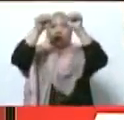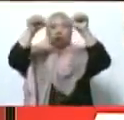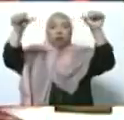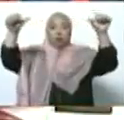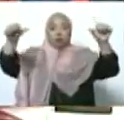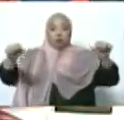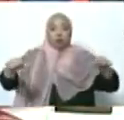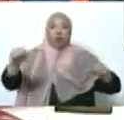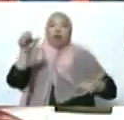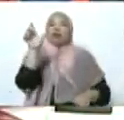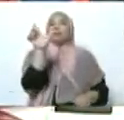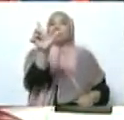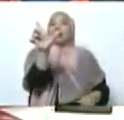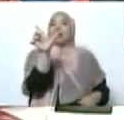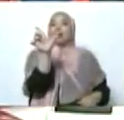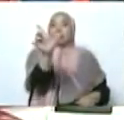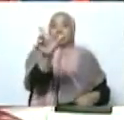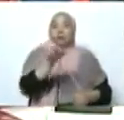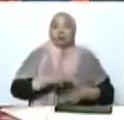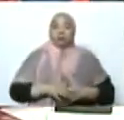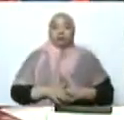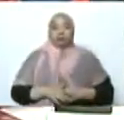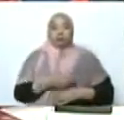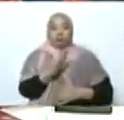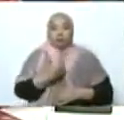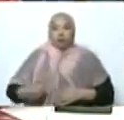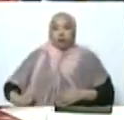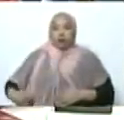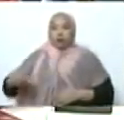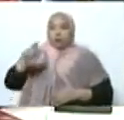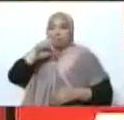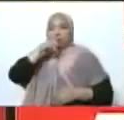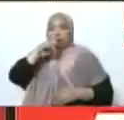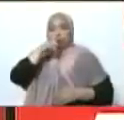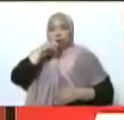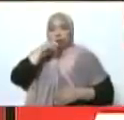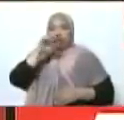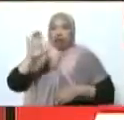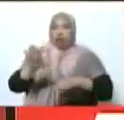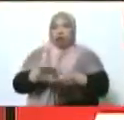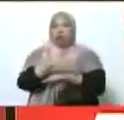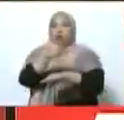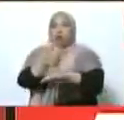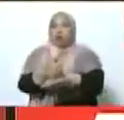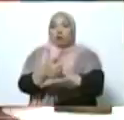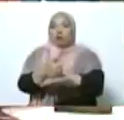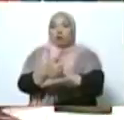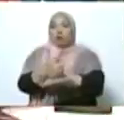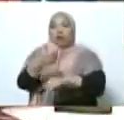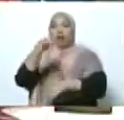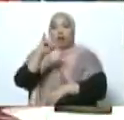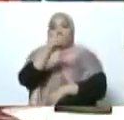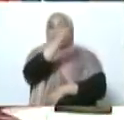Socialista Unido de Venezuela, Nicolás Maduro Moros, Diosdado Cabello